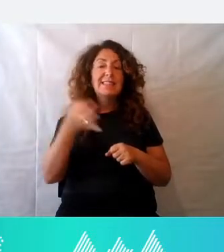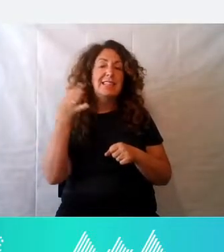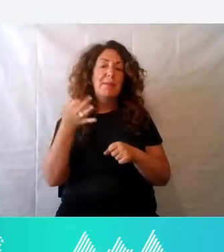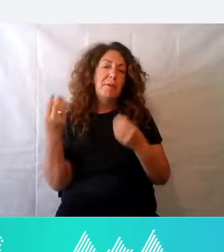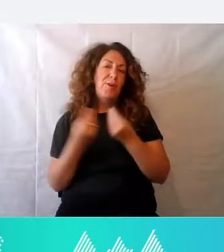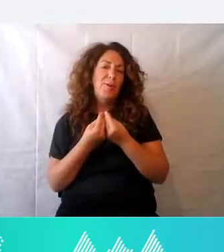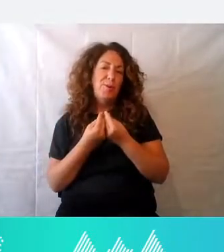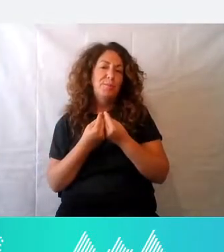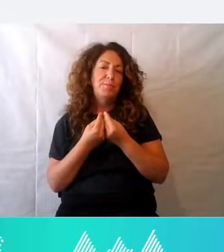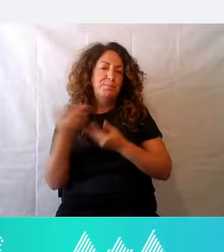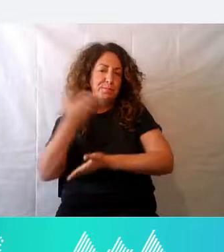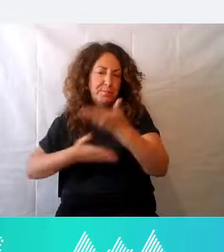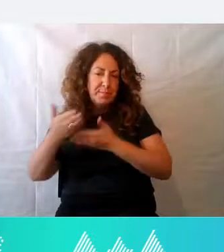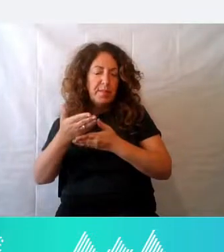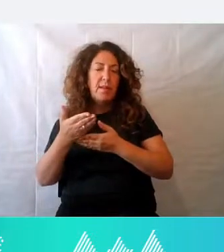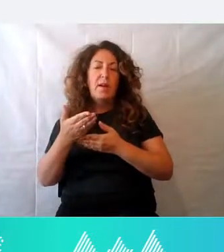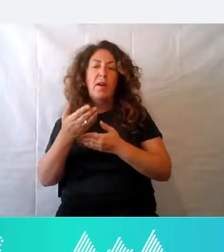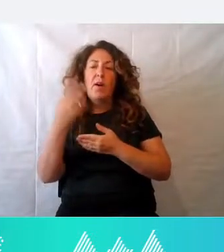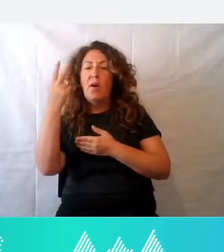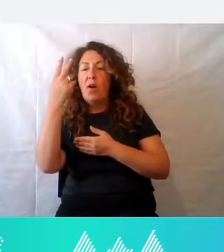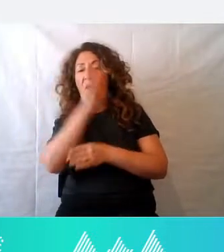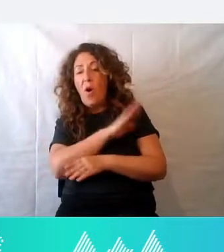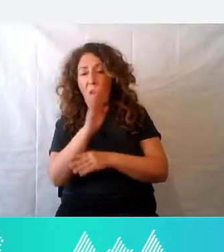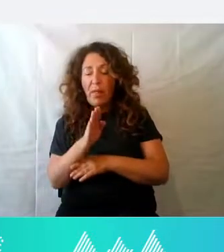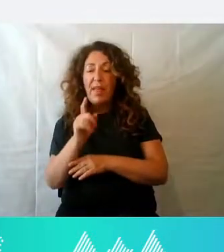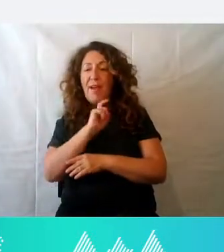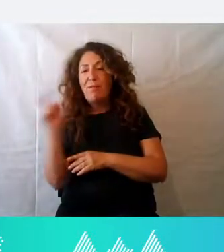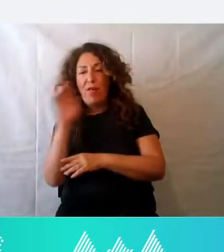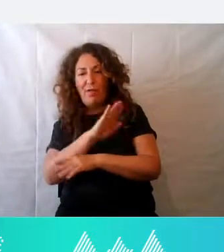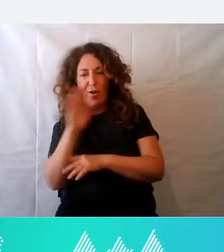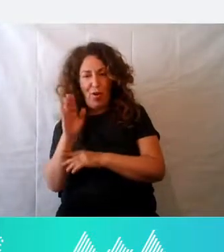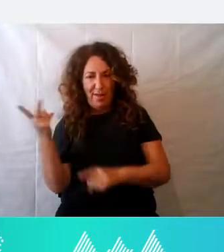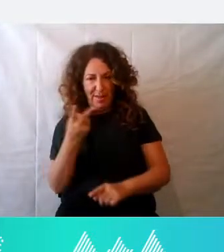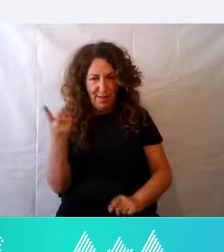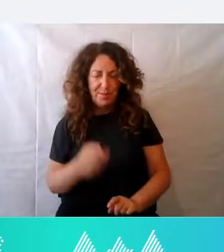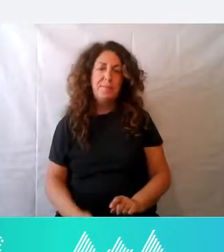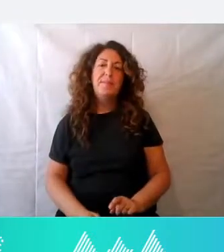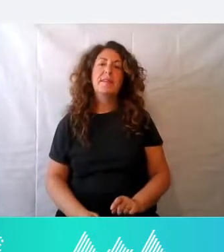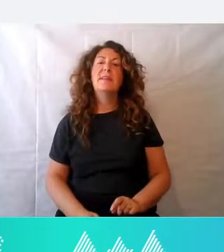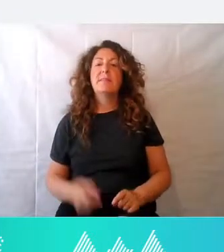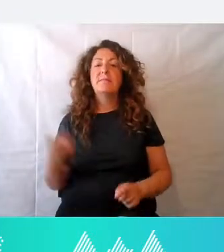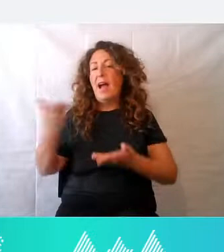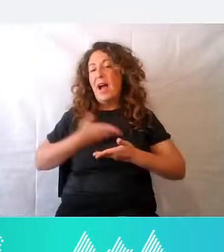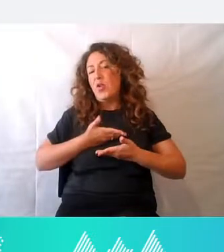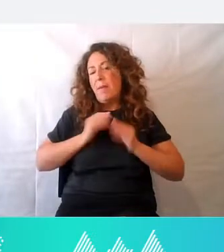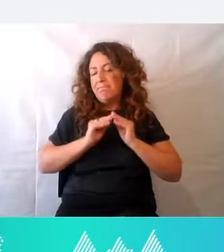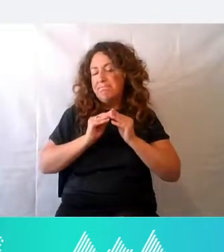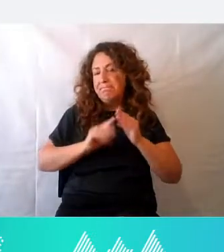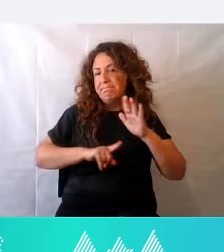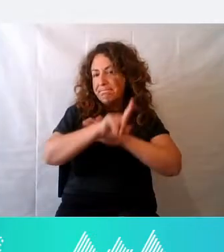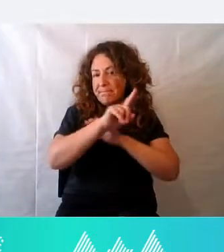11 y fundación once que son las que nos ayudan a desarrollar nuestro trabajo en el ámbito de discapacidad